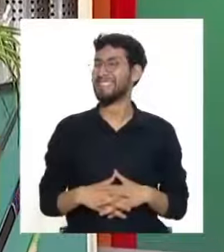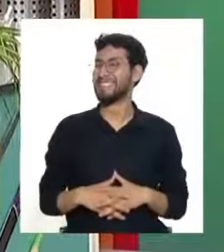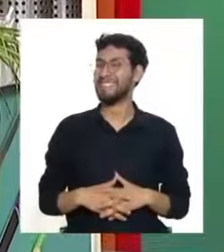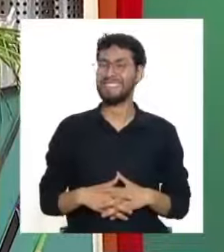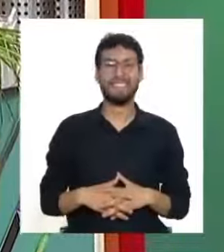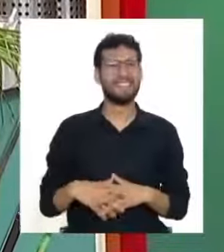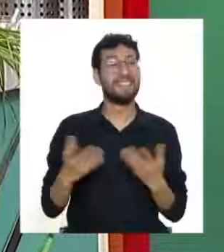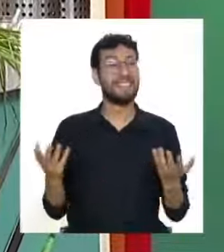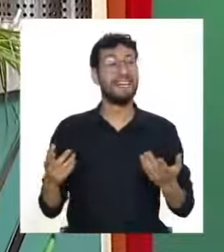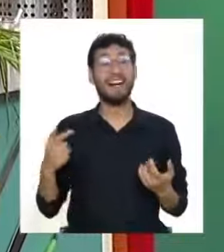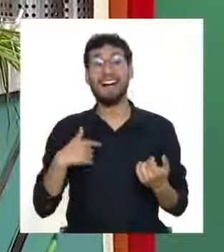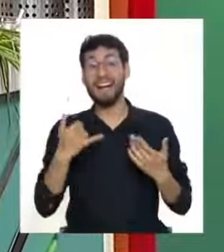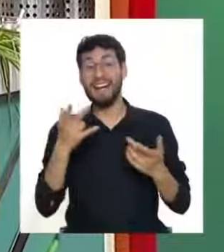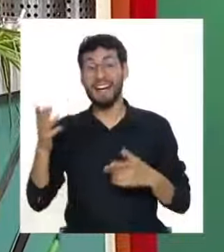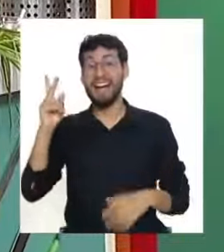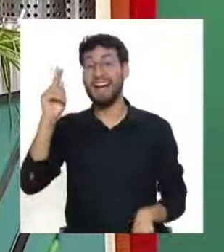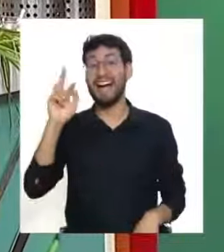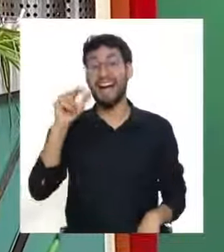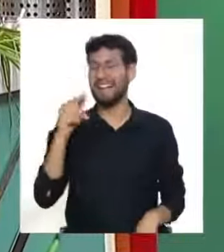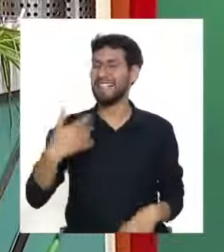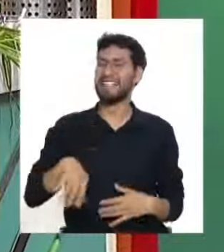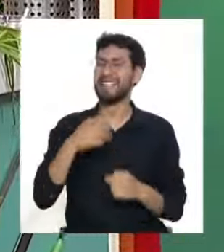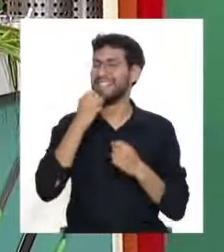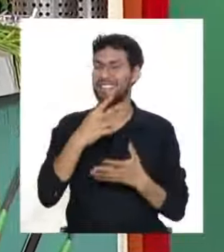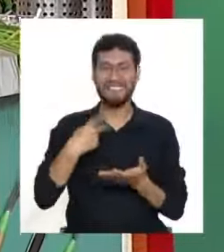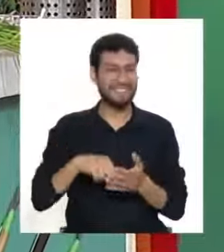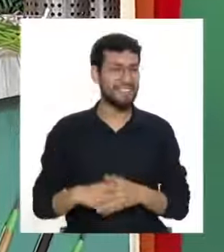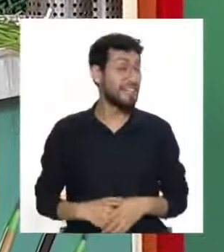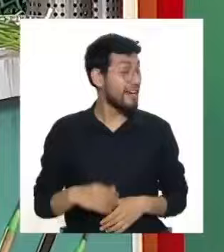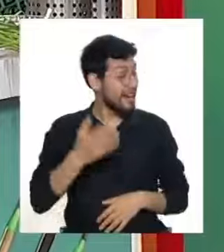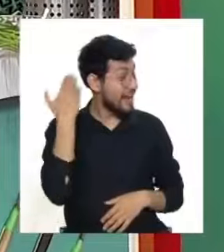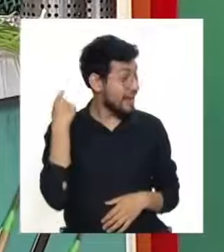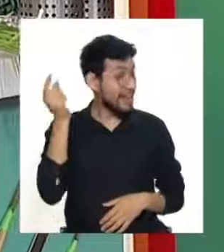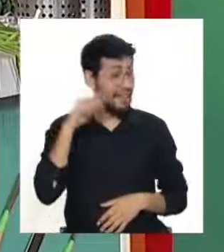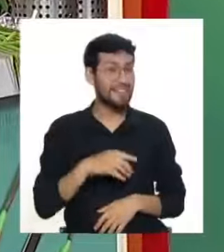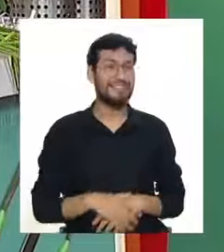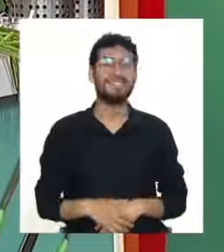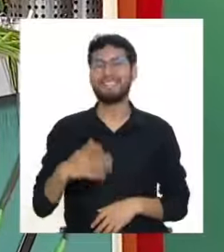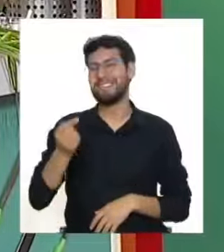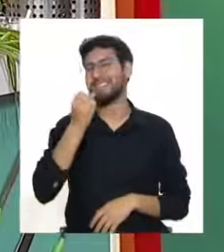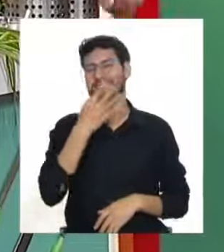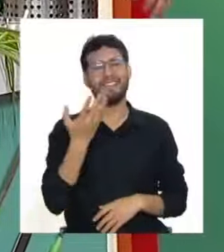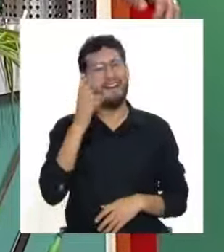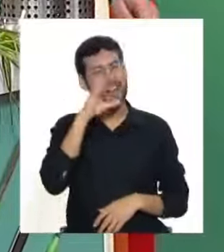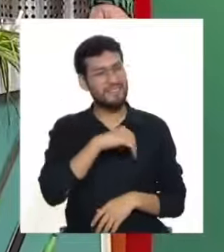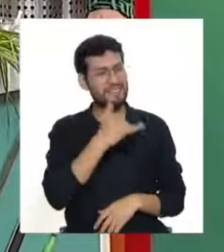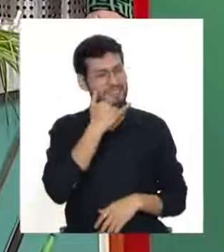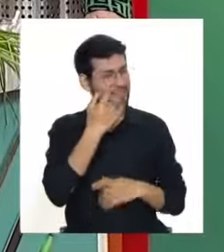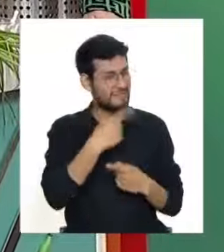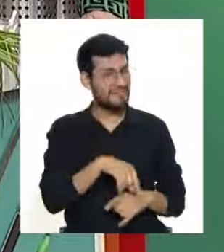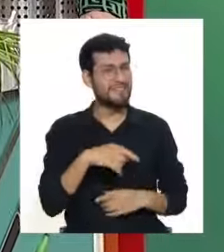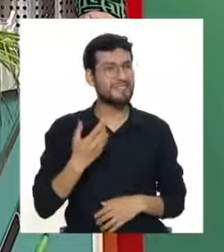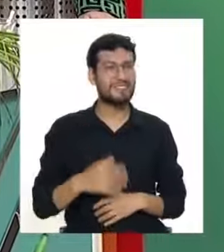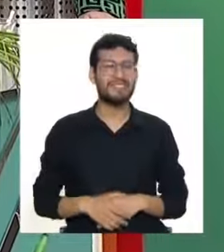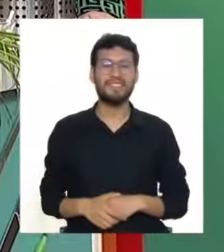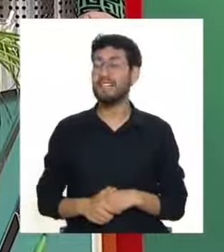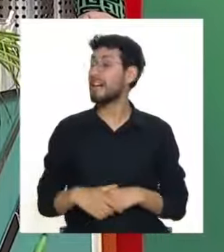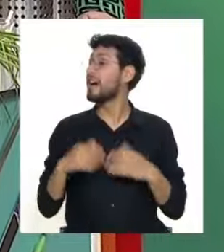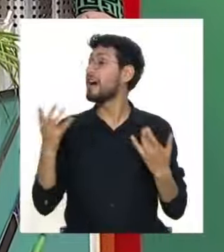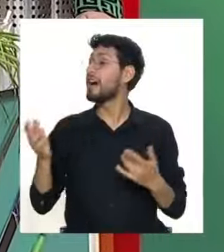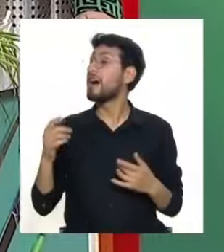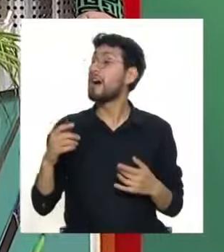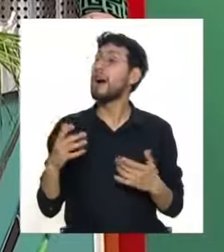Oye, deberíamos de traer a Rucarina, qué rico. Iba a venir el otro día, que no sé qué le pasó. Algo le pasó a mi ñañita. Oye,